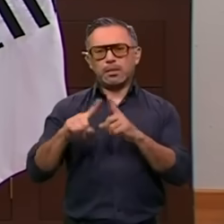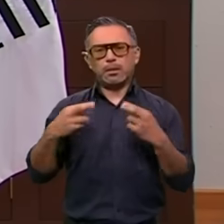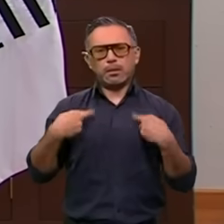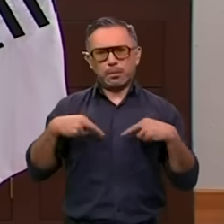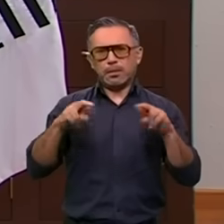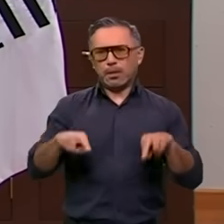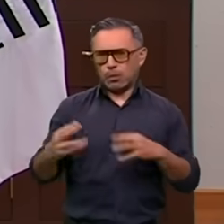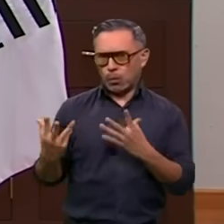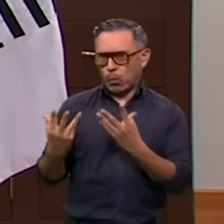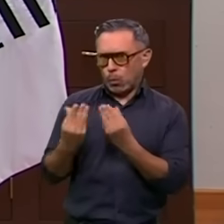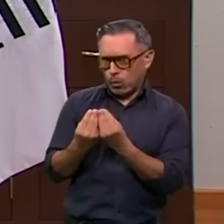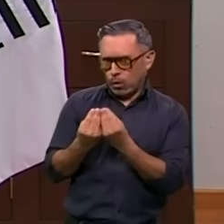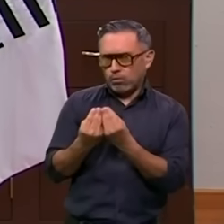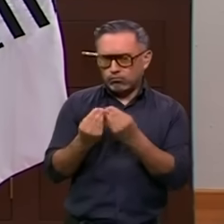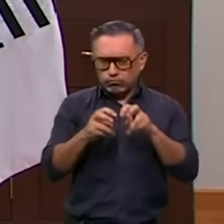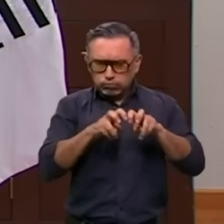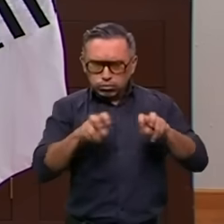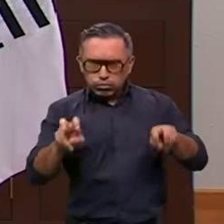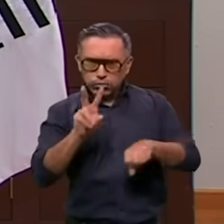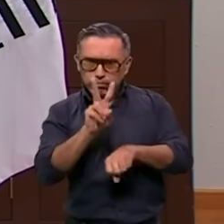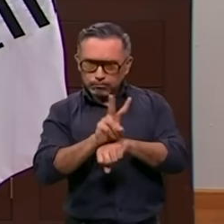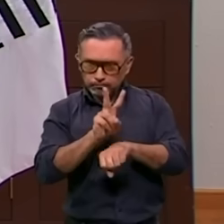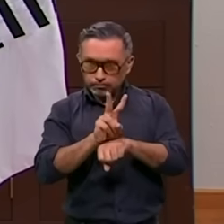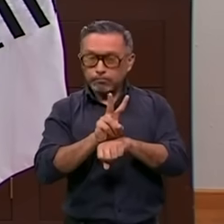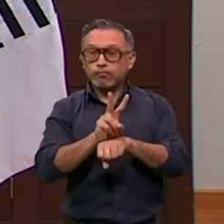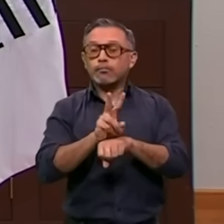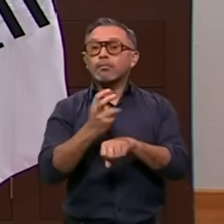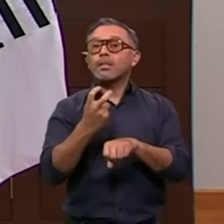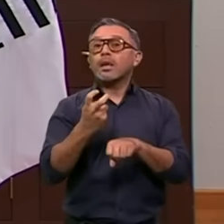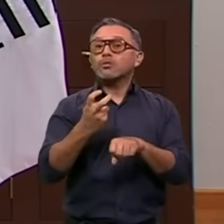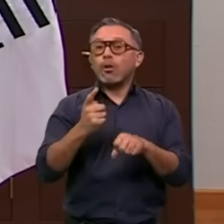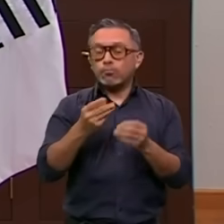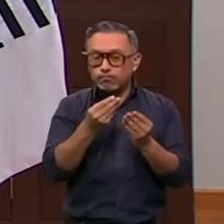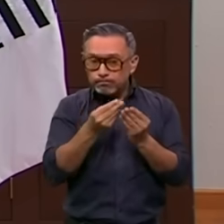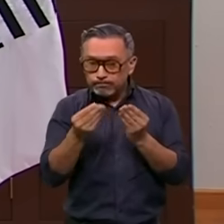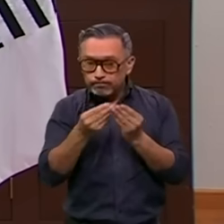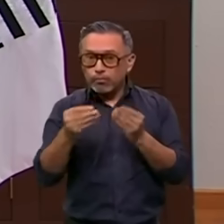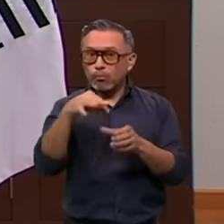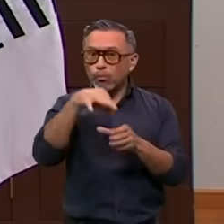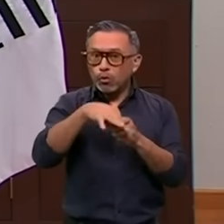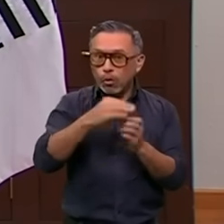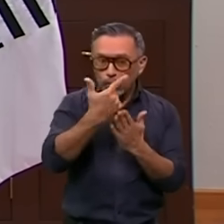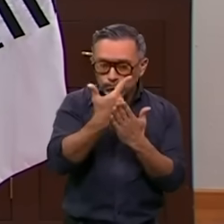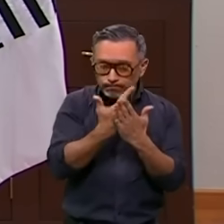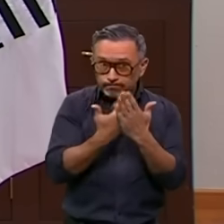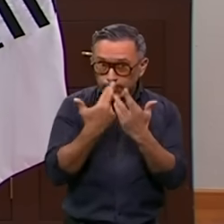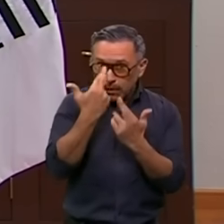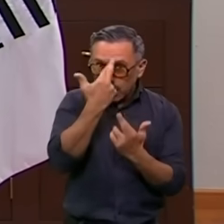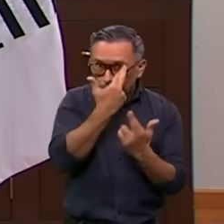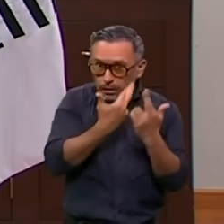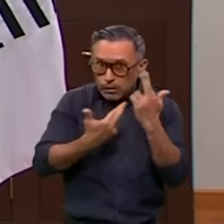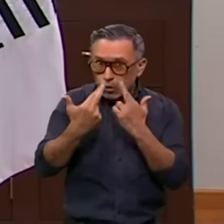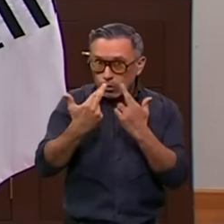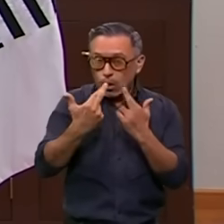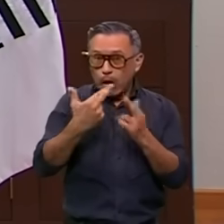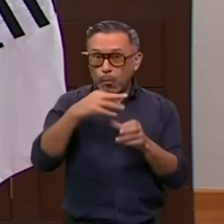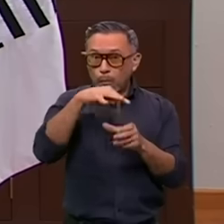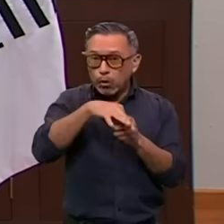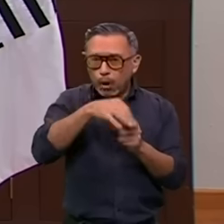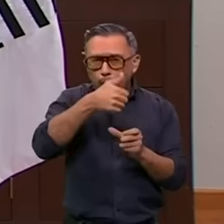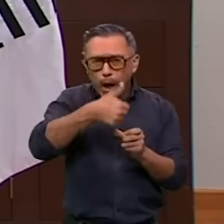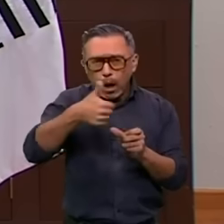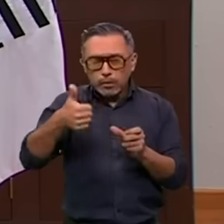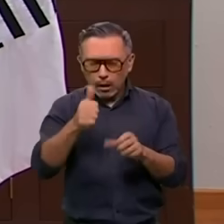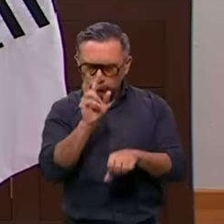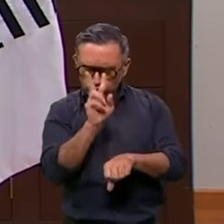la jornada en las mesas de votación. Con esta actividad de conteo y verificación de cada uno de esos sufragios,